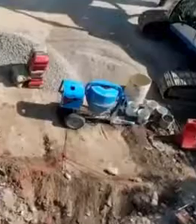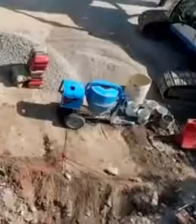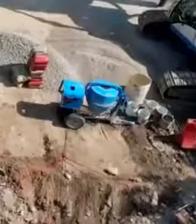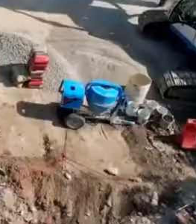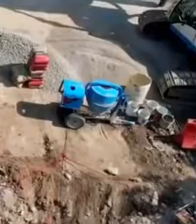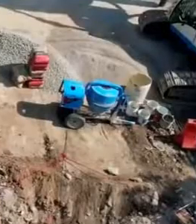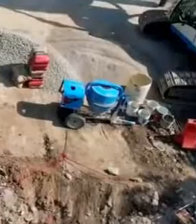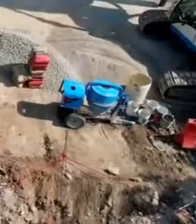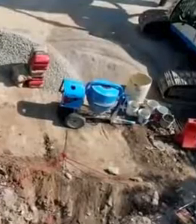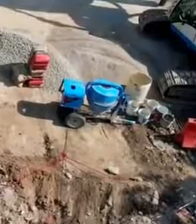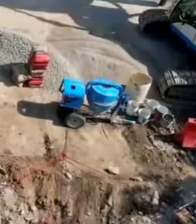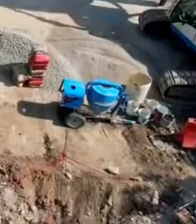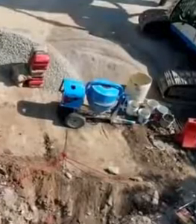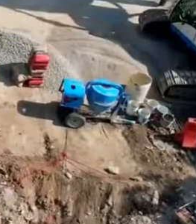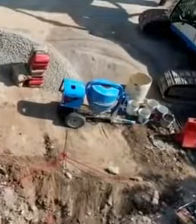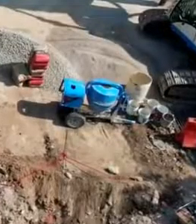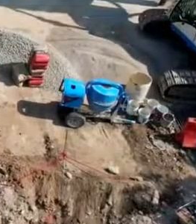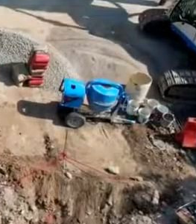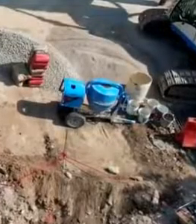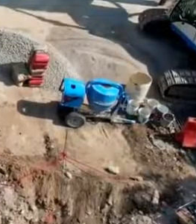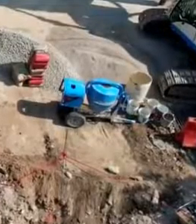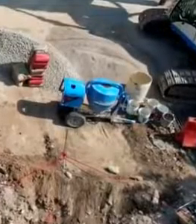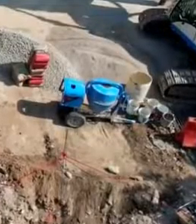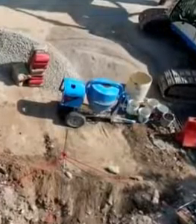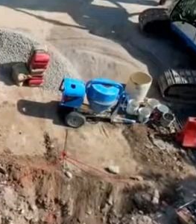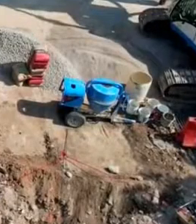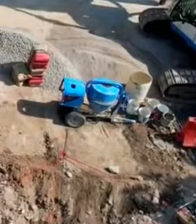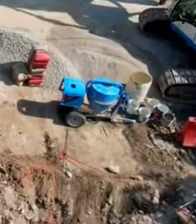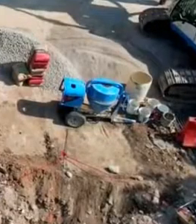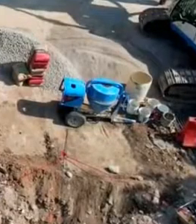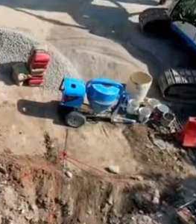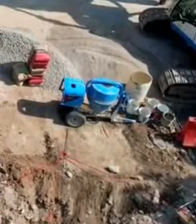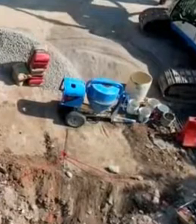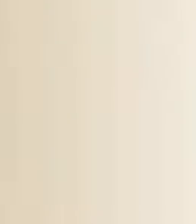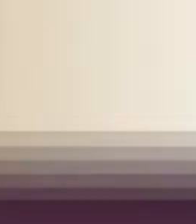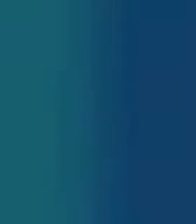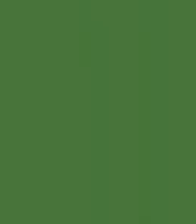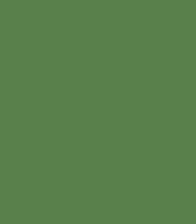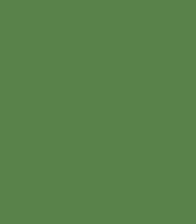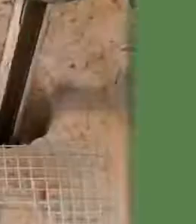potable y para preparar el desplante de la primera zapata de este viaducto.